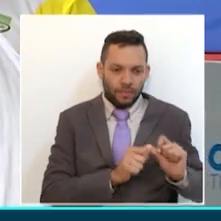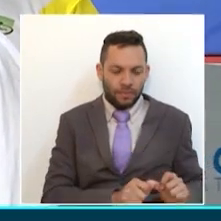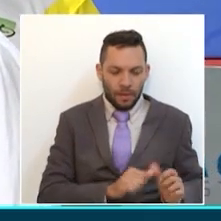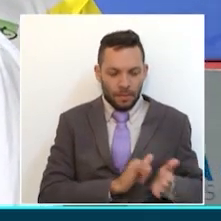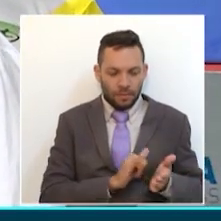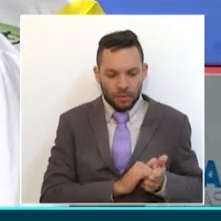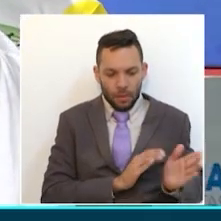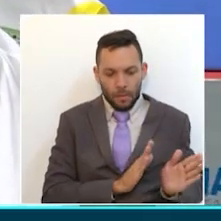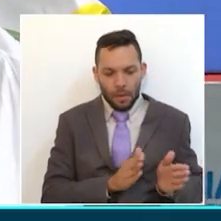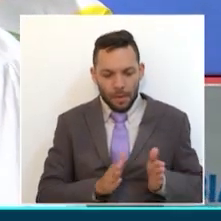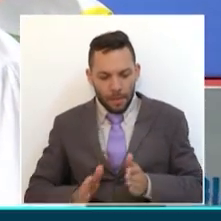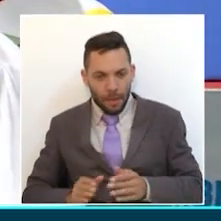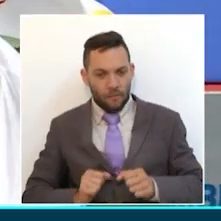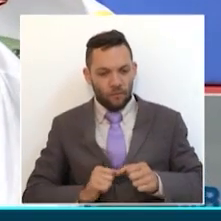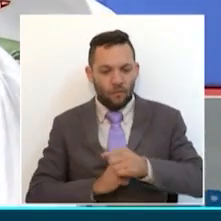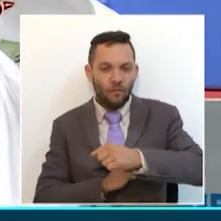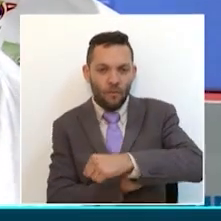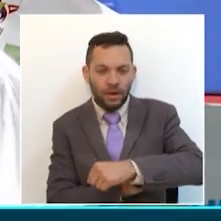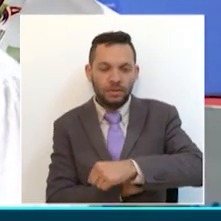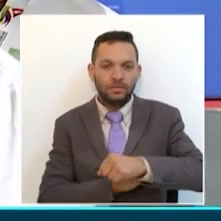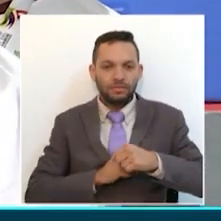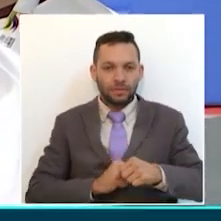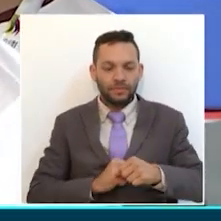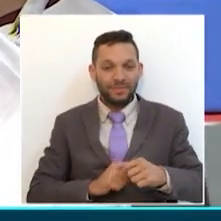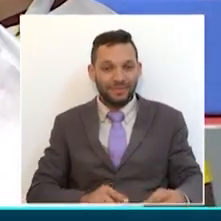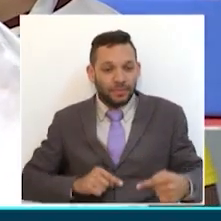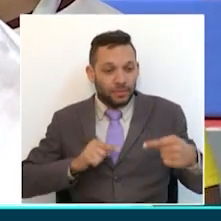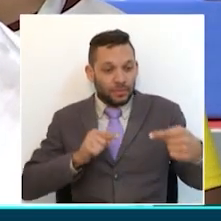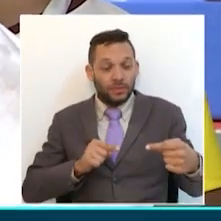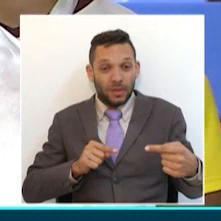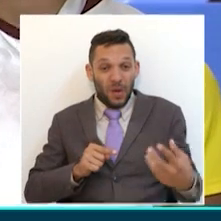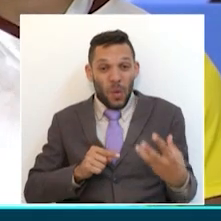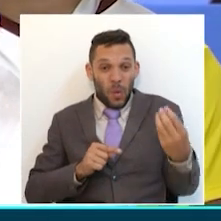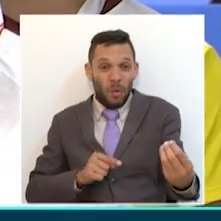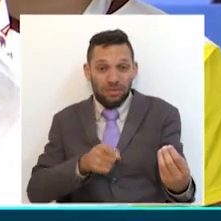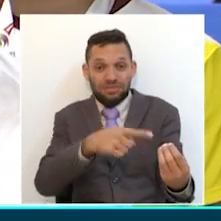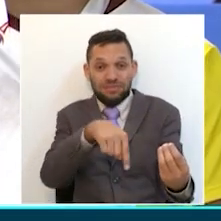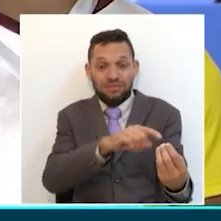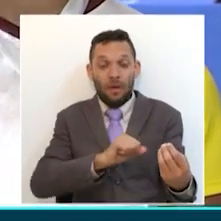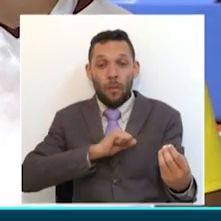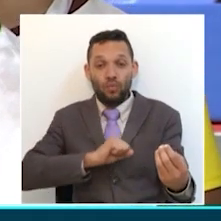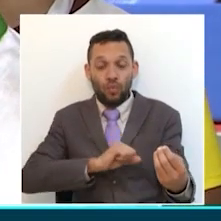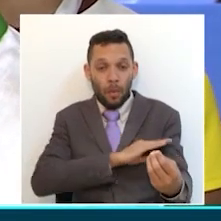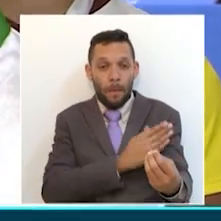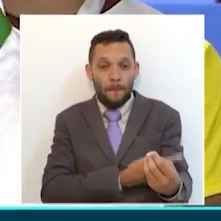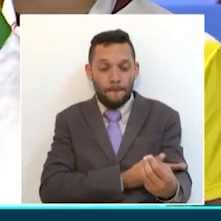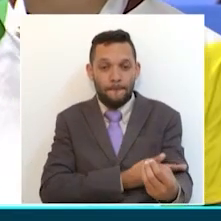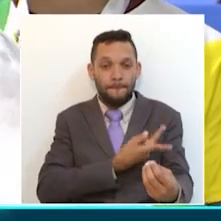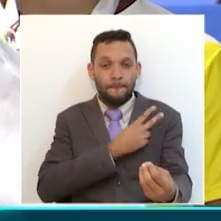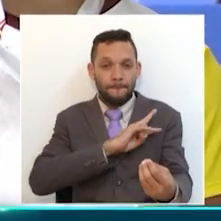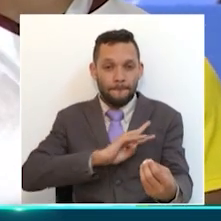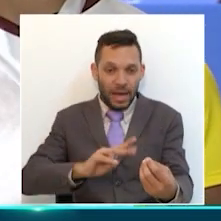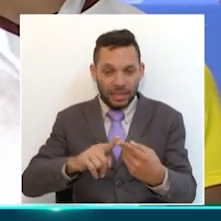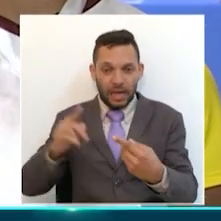jornada muy dura, muy fuerte, porque los rivales que tenemos al frente son de gran peso, como Valle de Antioquia, que obviamente ellos